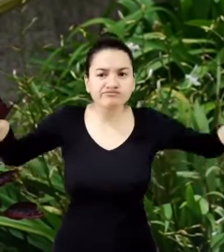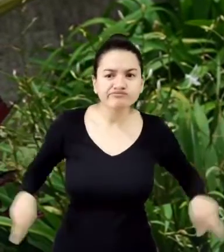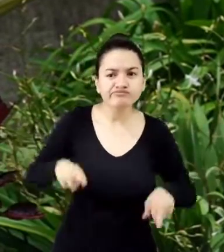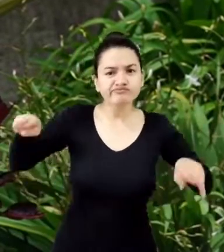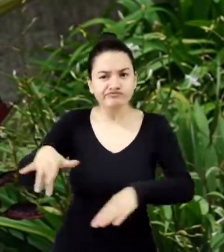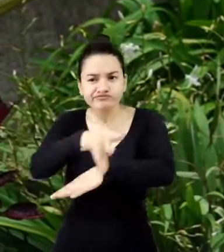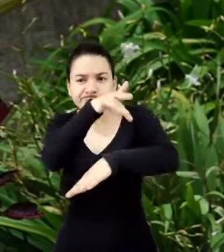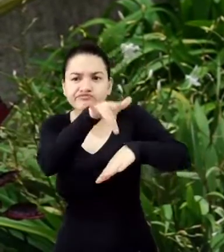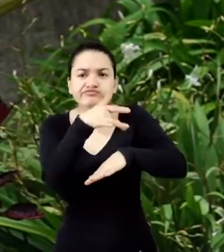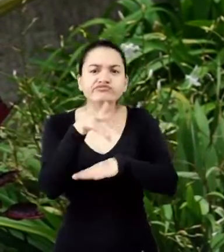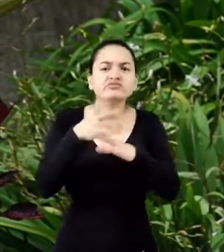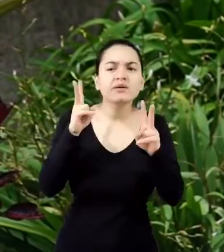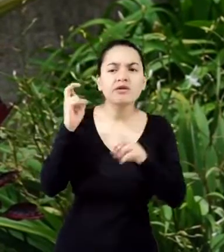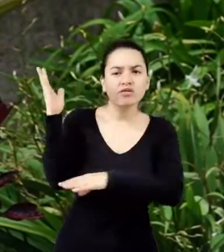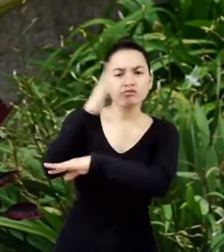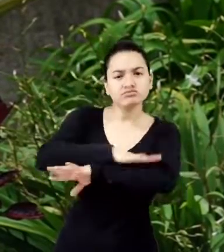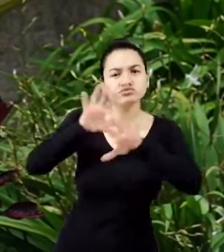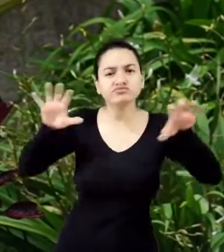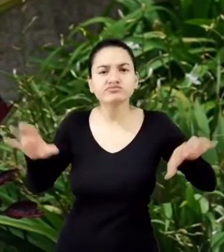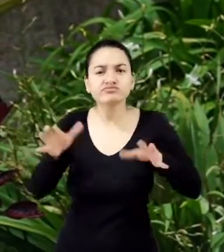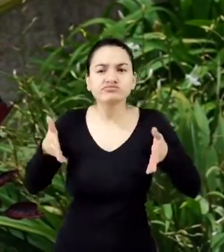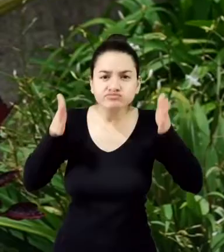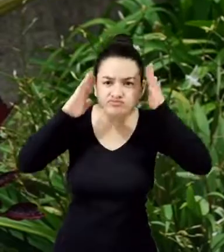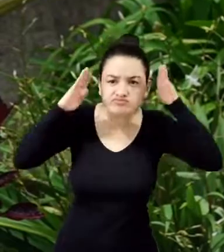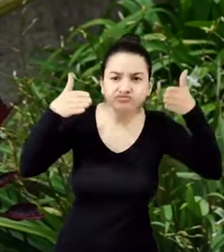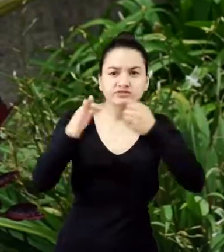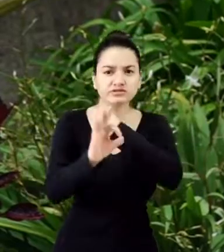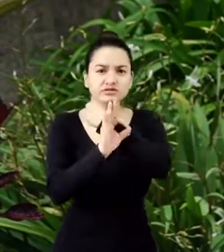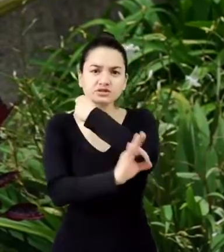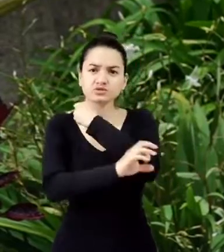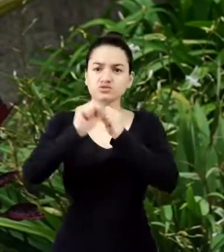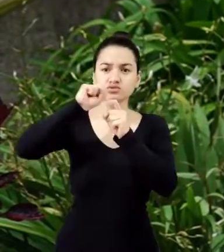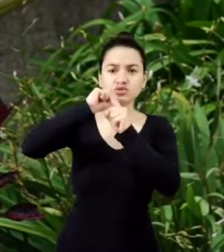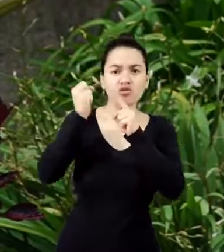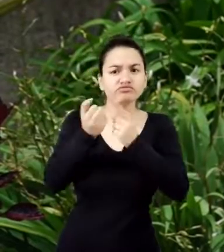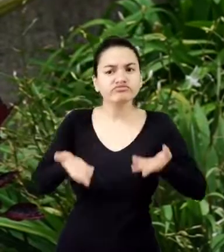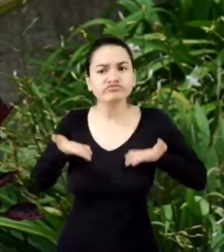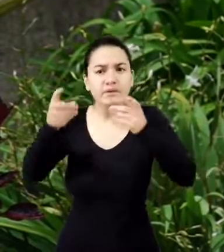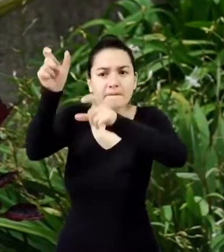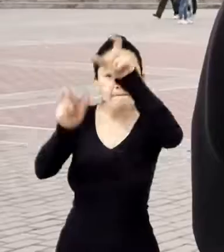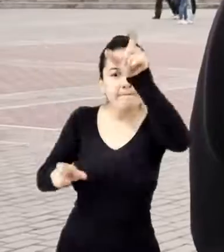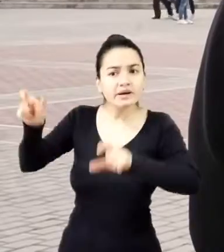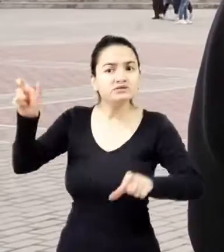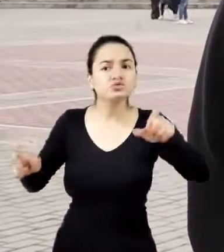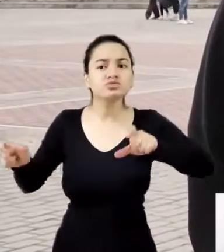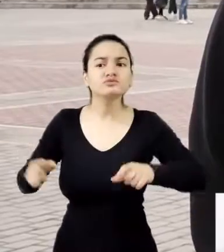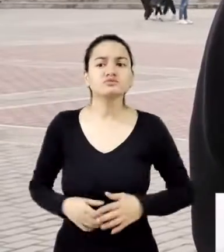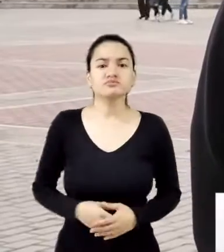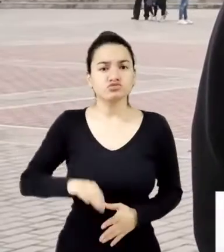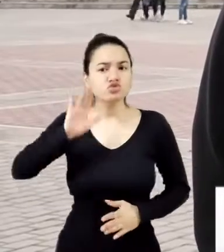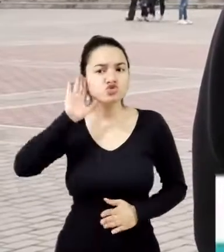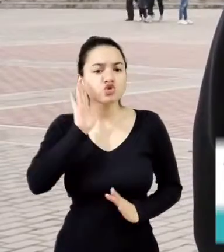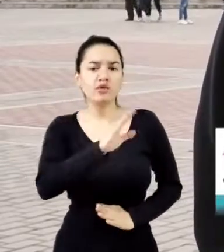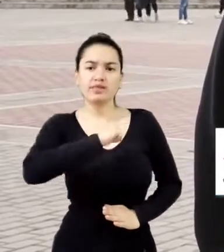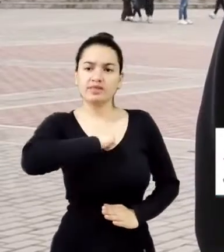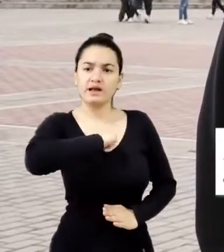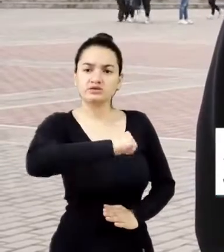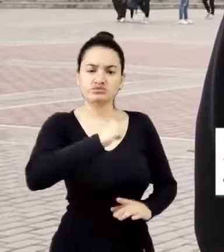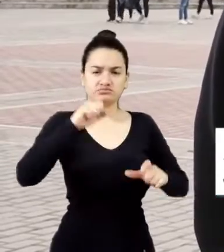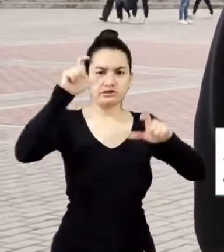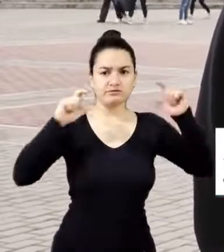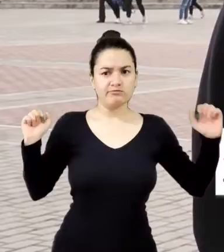brindó atención psicosocial, además de una jornada recreativa para la población migrante. Una jornada muy, muy importante